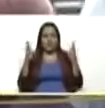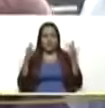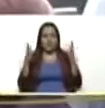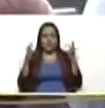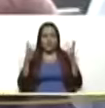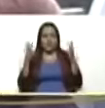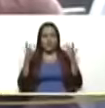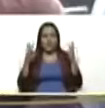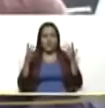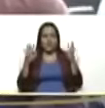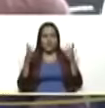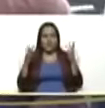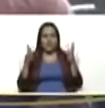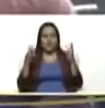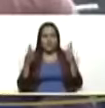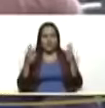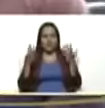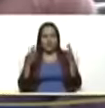Felicidades.